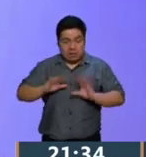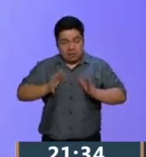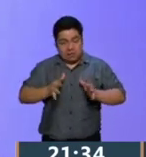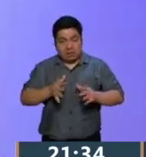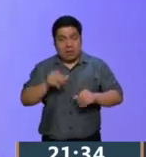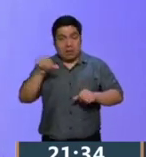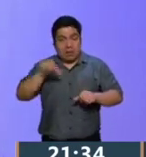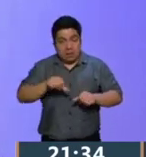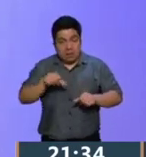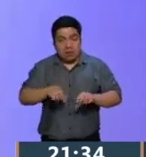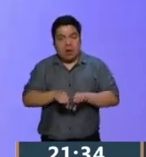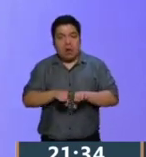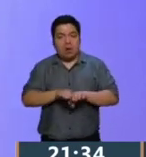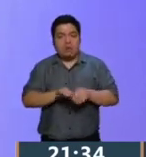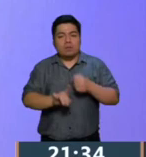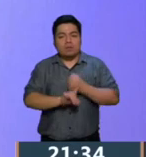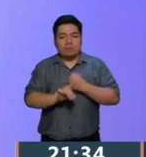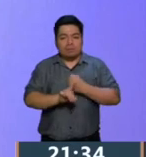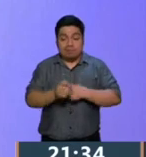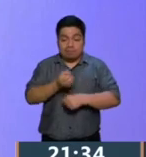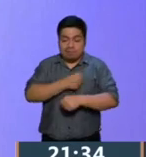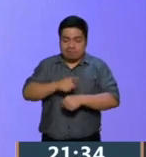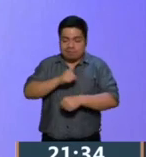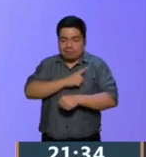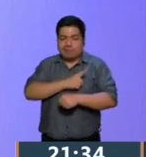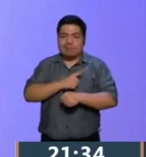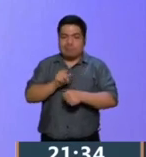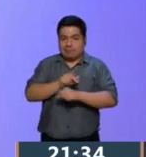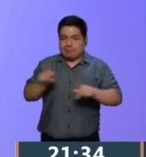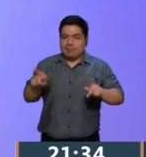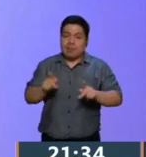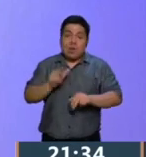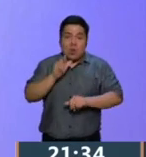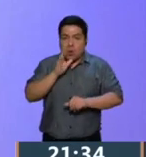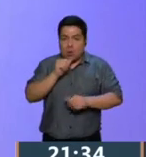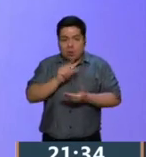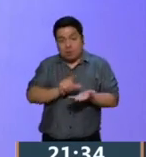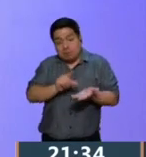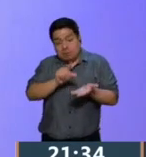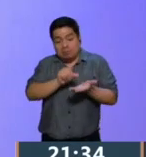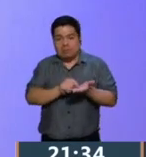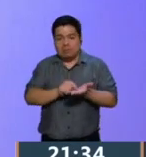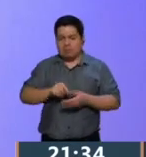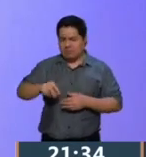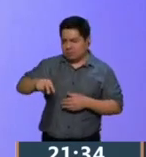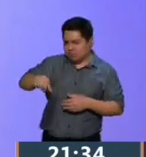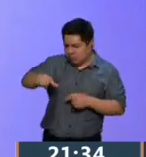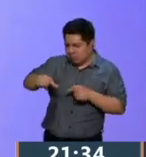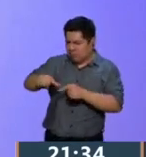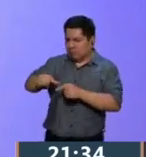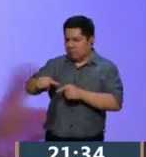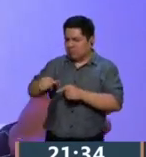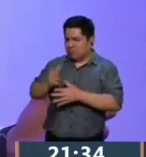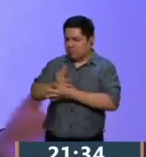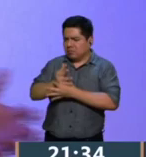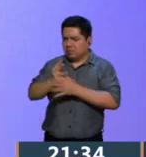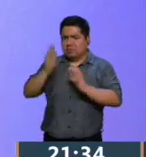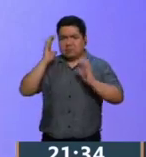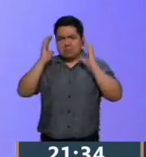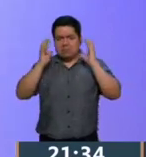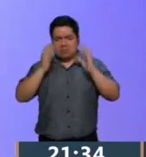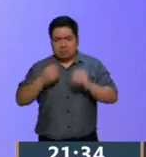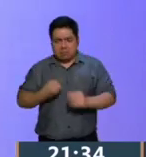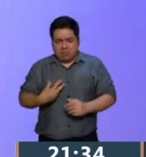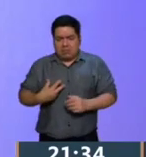Benito Juárez ya se ha convertido hoy por hoy en un problema de salud pública. No se puede minimizar que alguien abra la llave de su